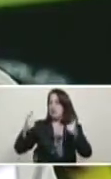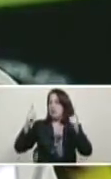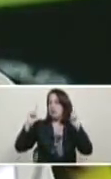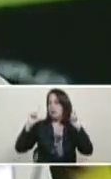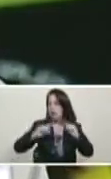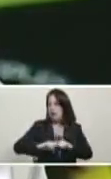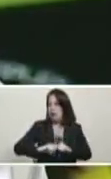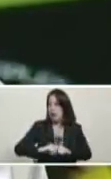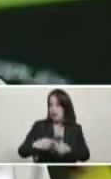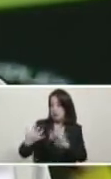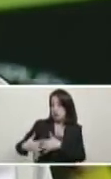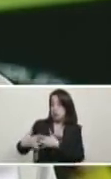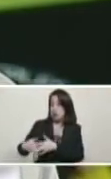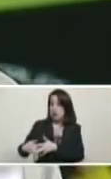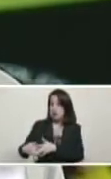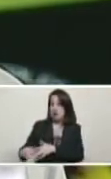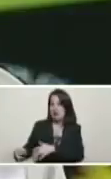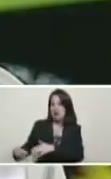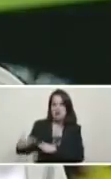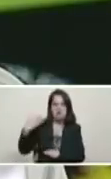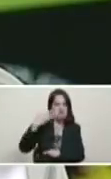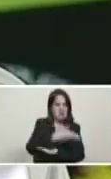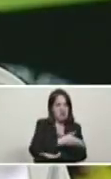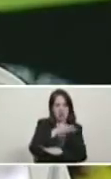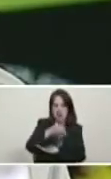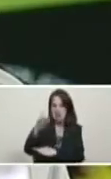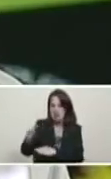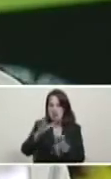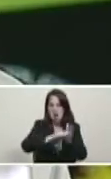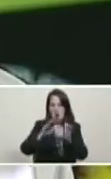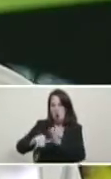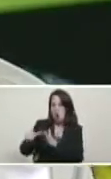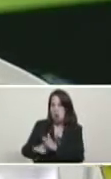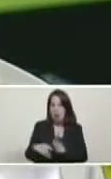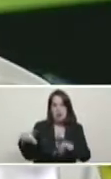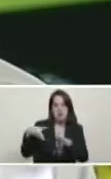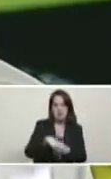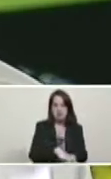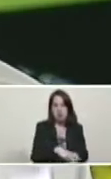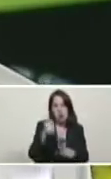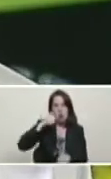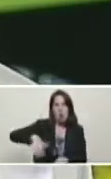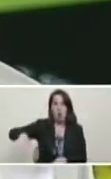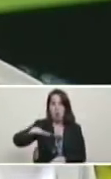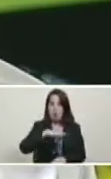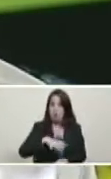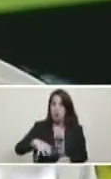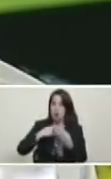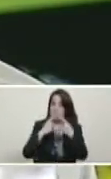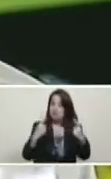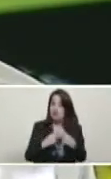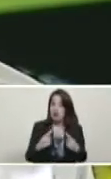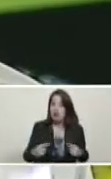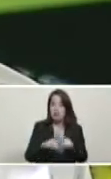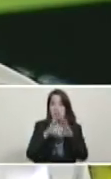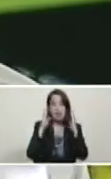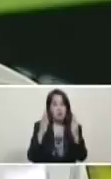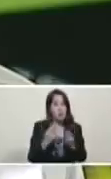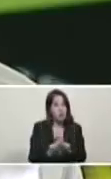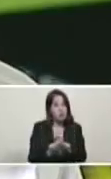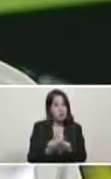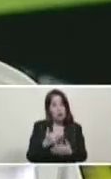para que saquen y sigan explotando a nuestros pueblos en diversas partes del mundo